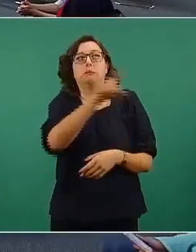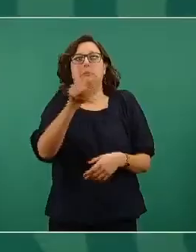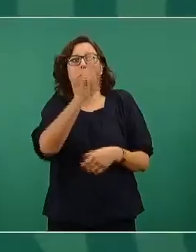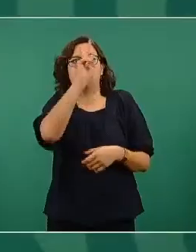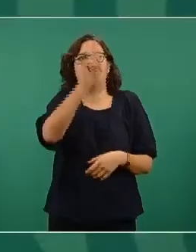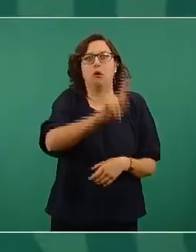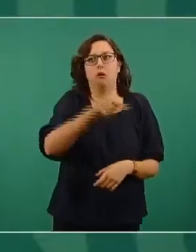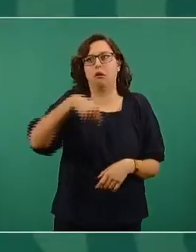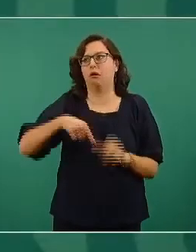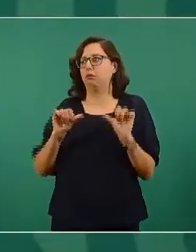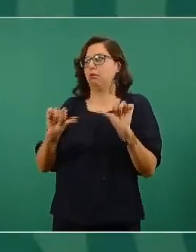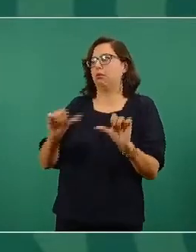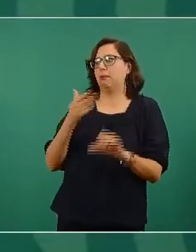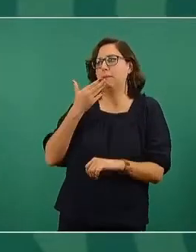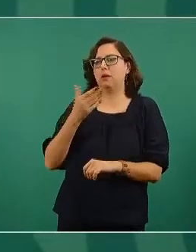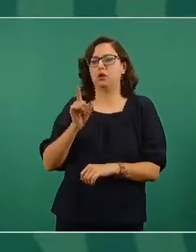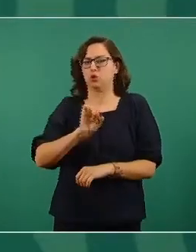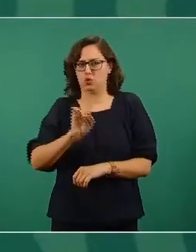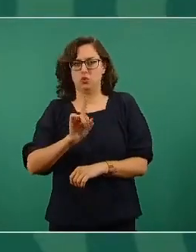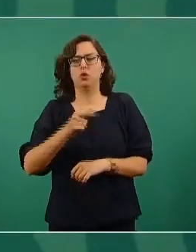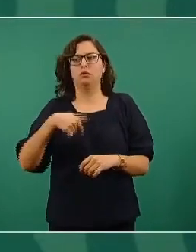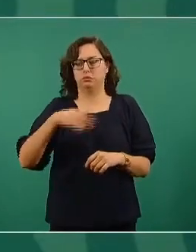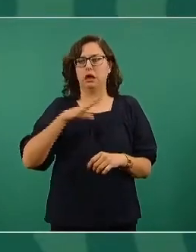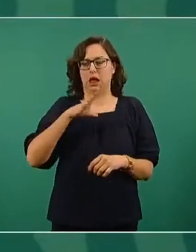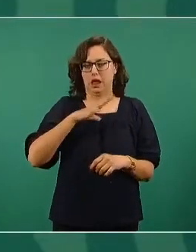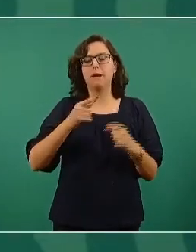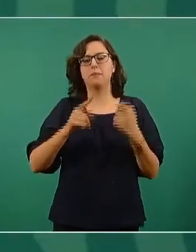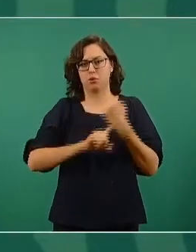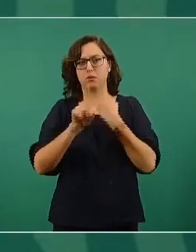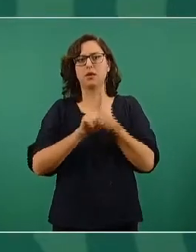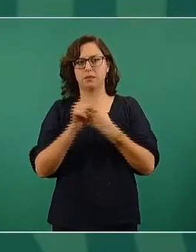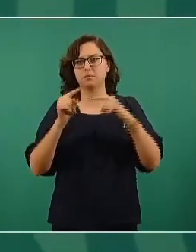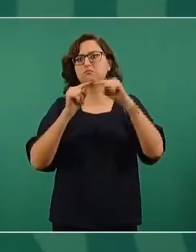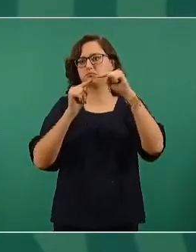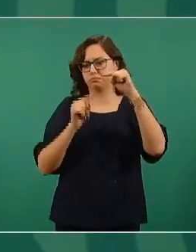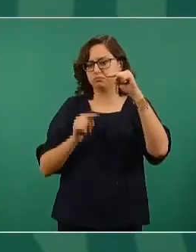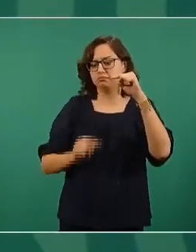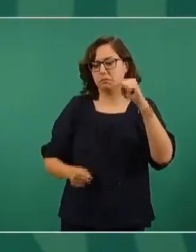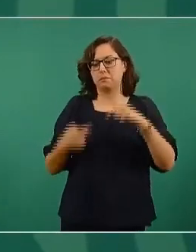no ven el contexto, no